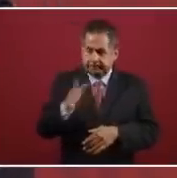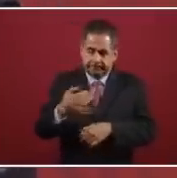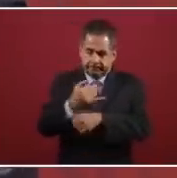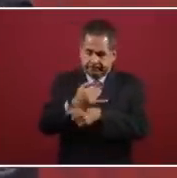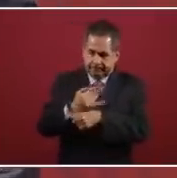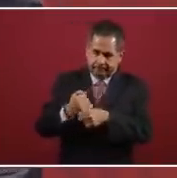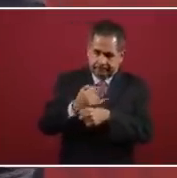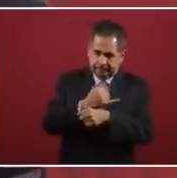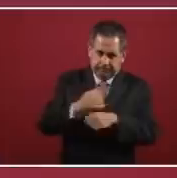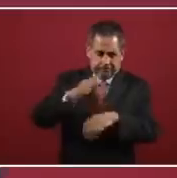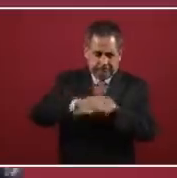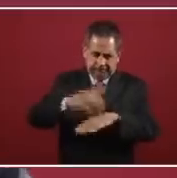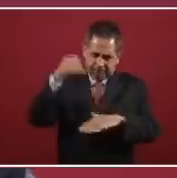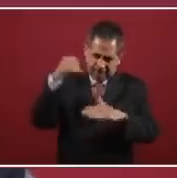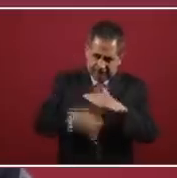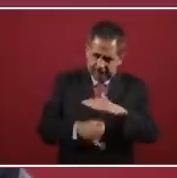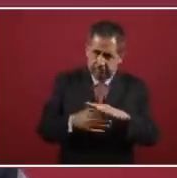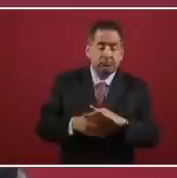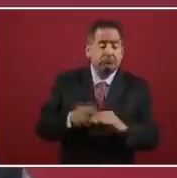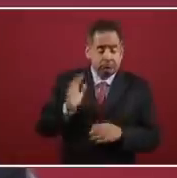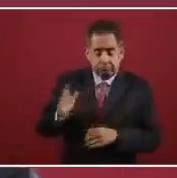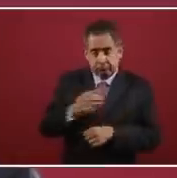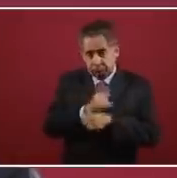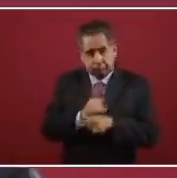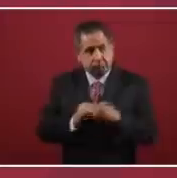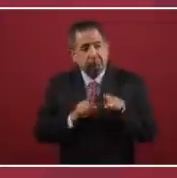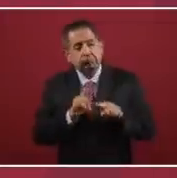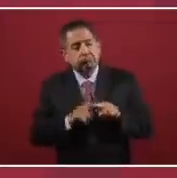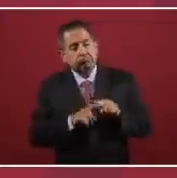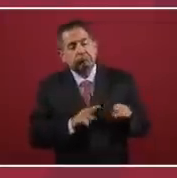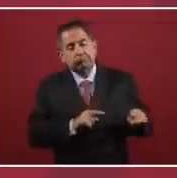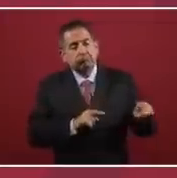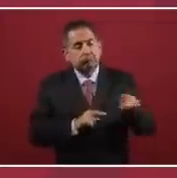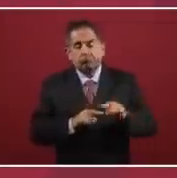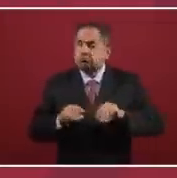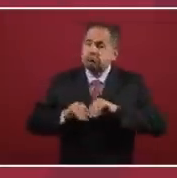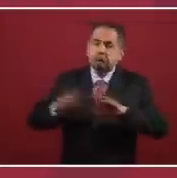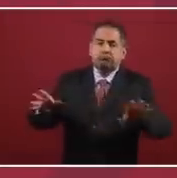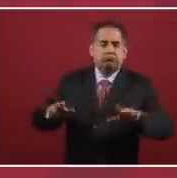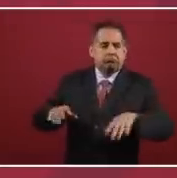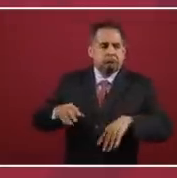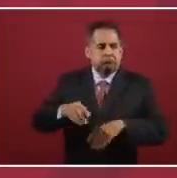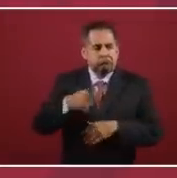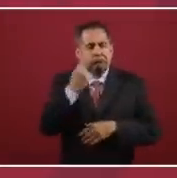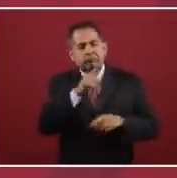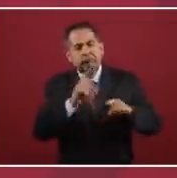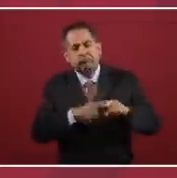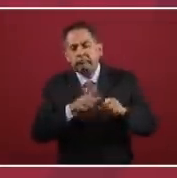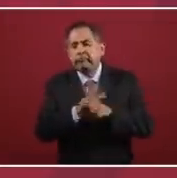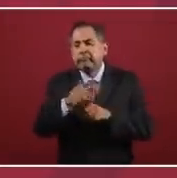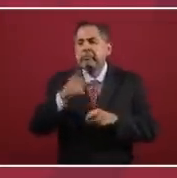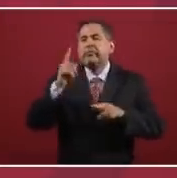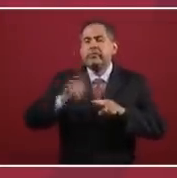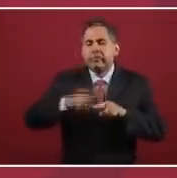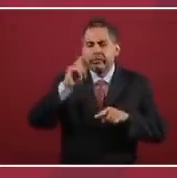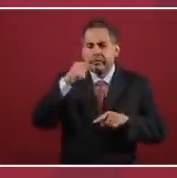investigación a fondo y se dé a conocer cuáles eran